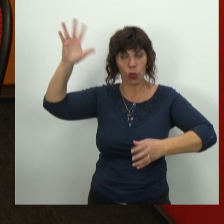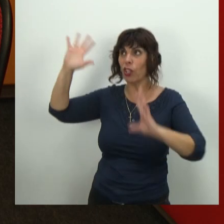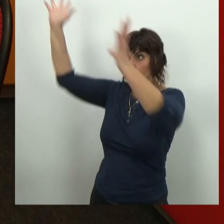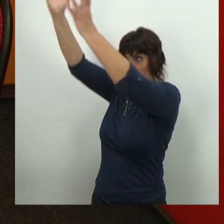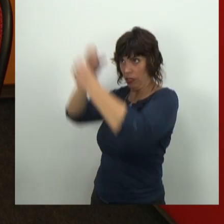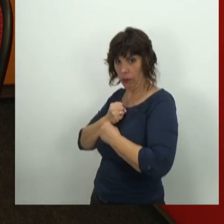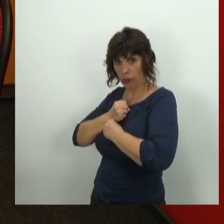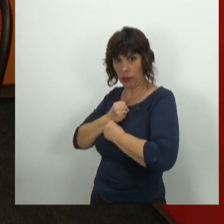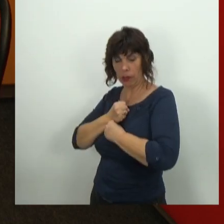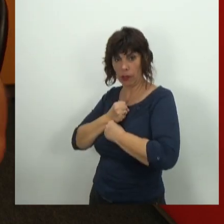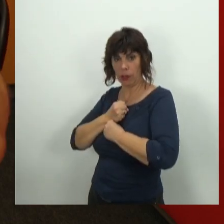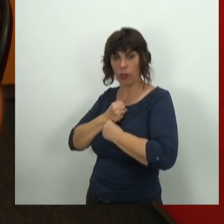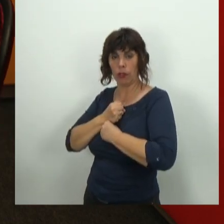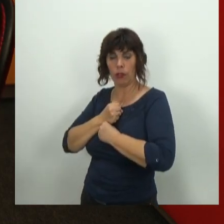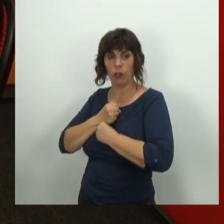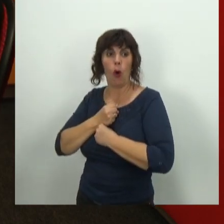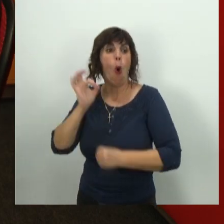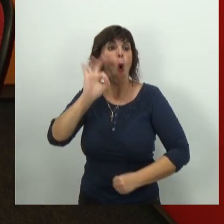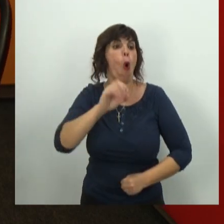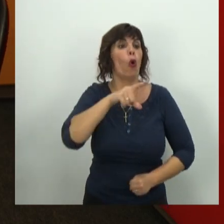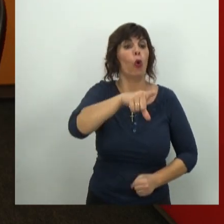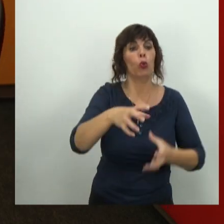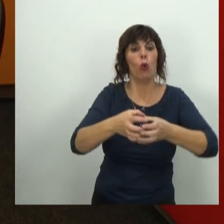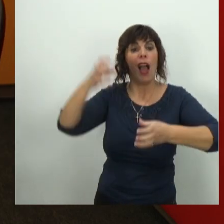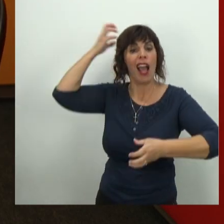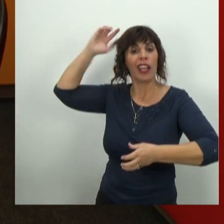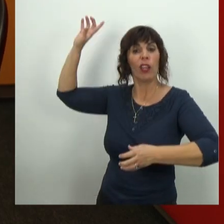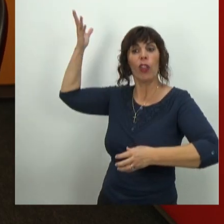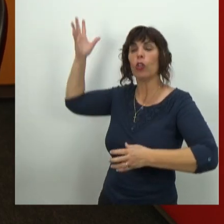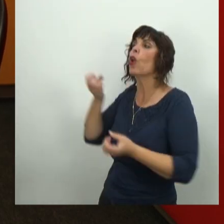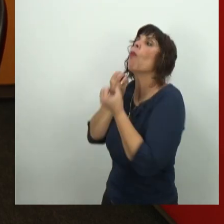cielos. Cuando uno proclama